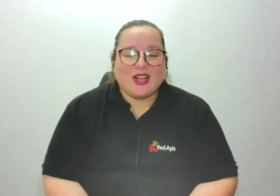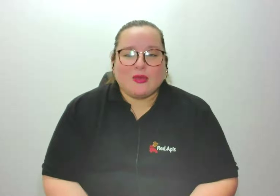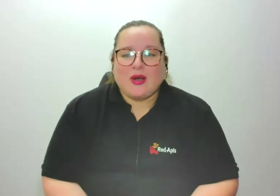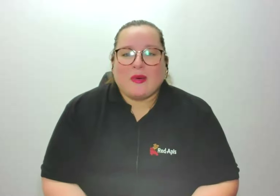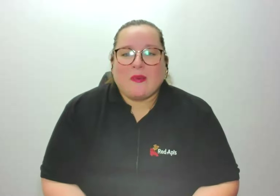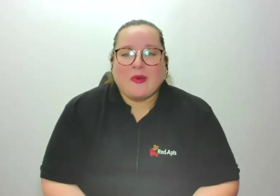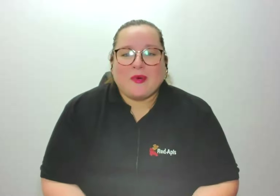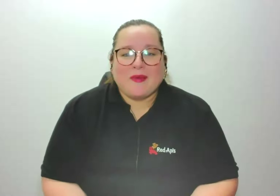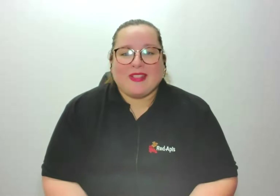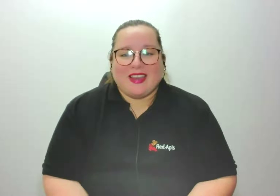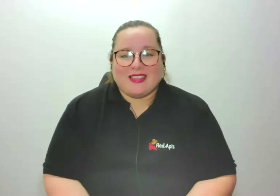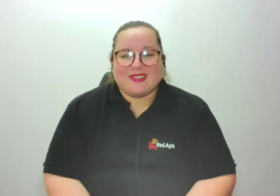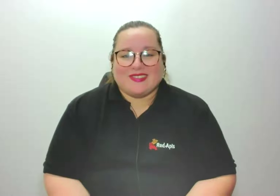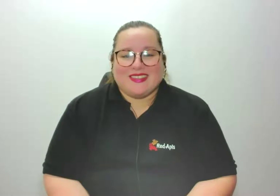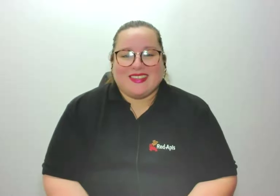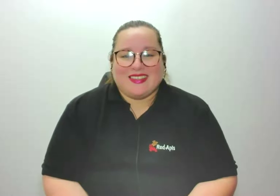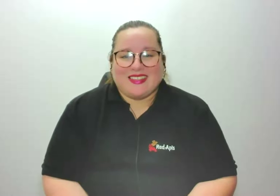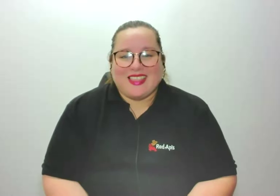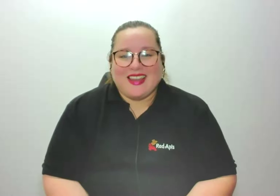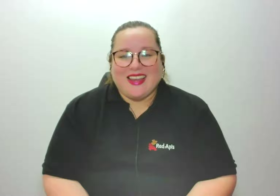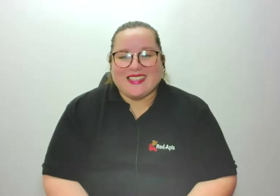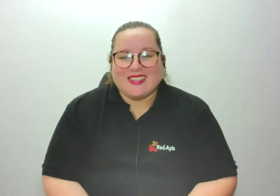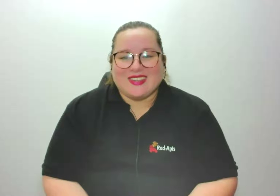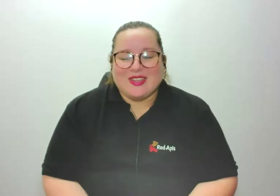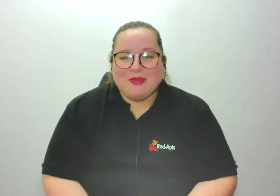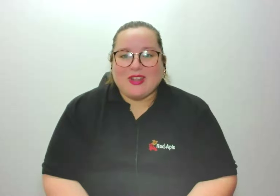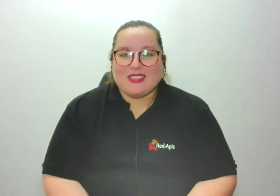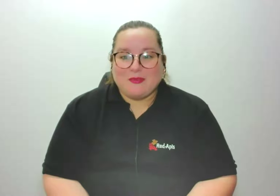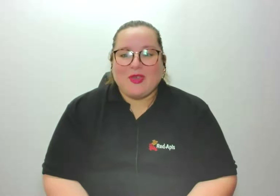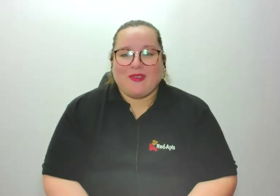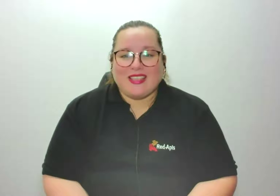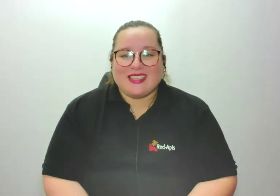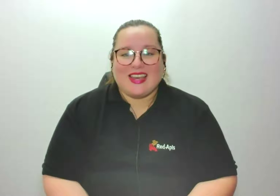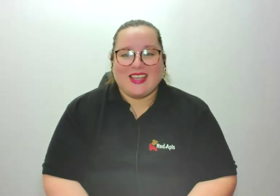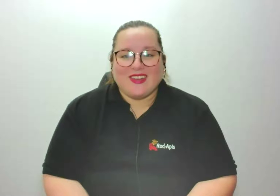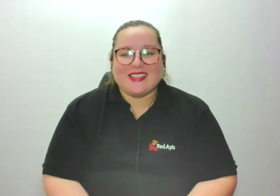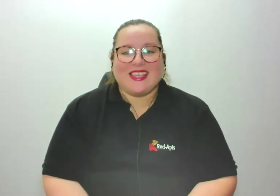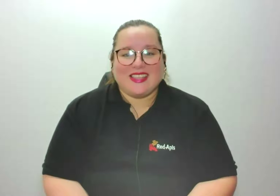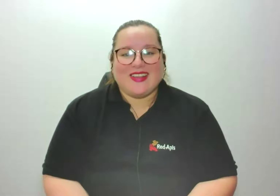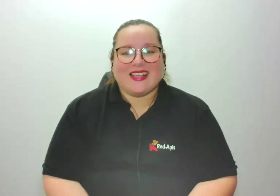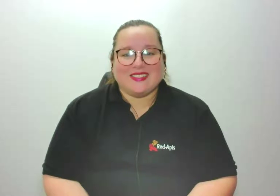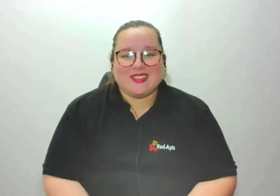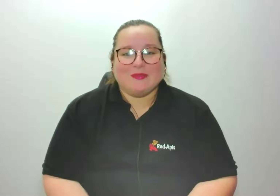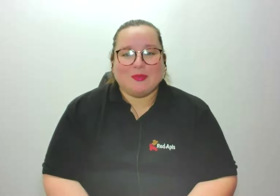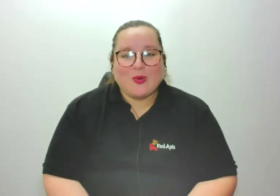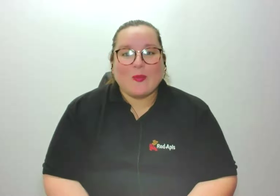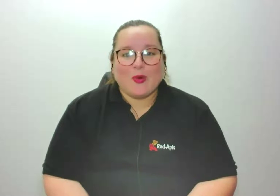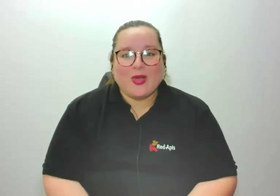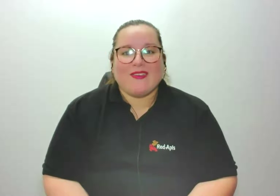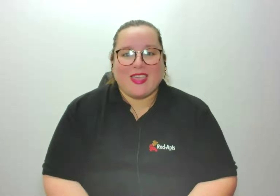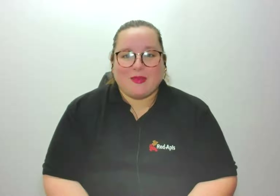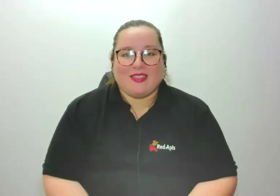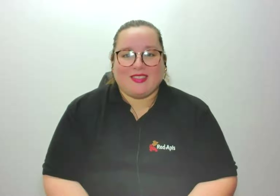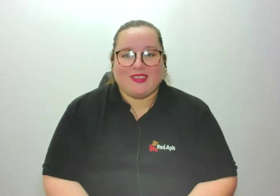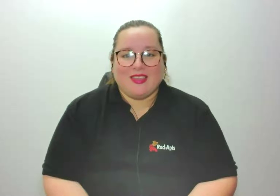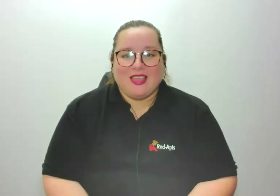ser algo natural, una guagua no puede aprender eso desde el inicio, pero sí podemos enseñarle con esa gesticulación, poco a poco